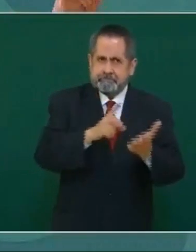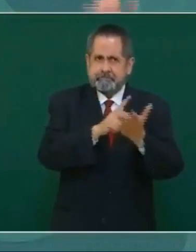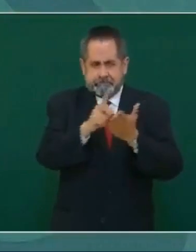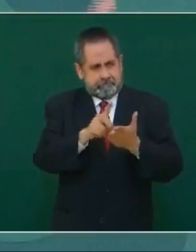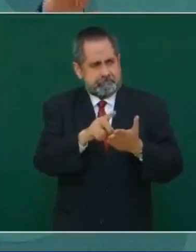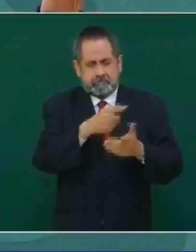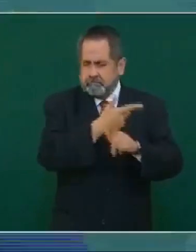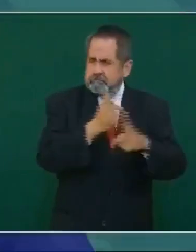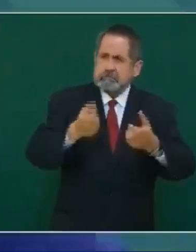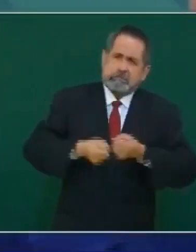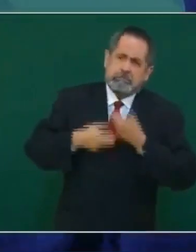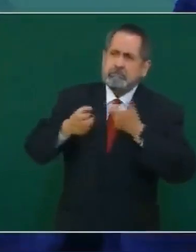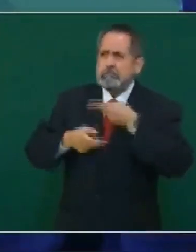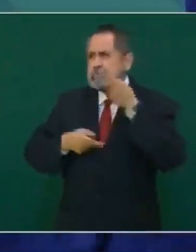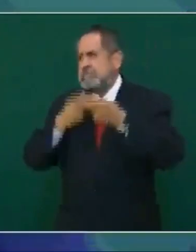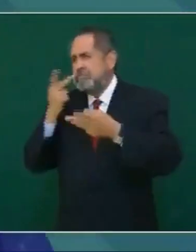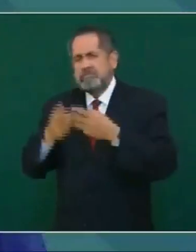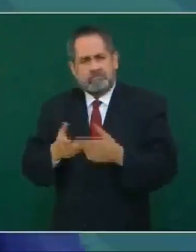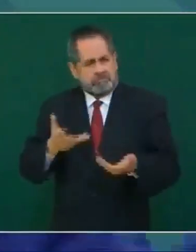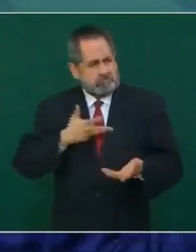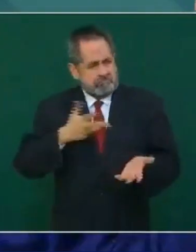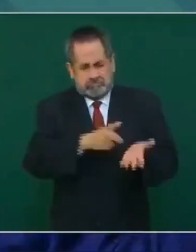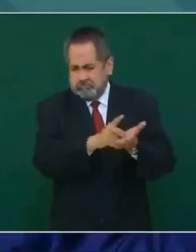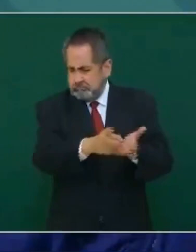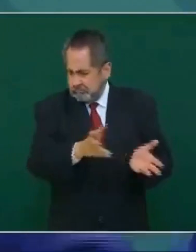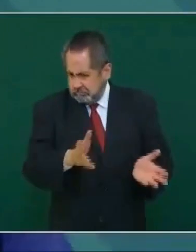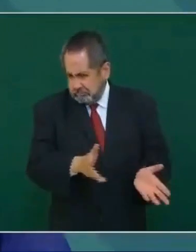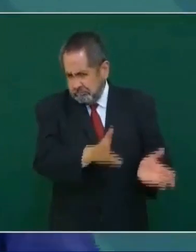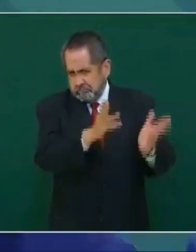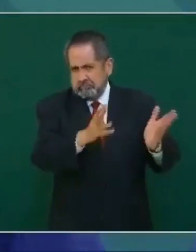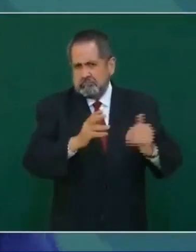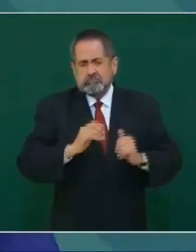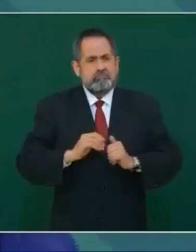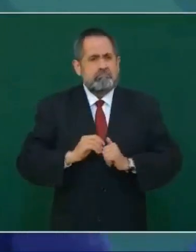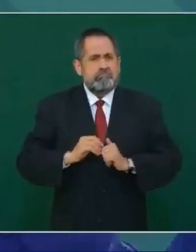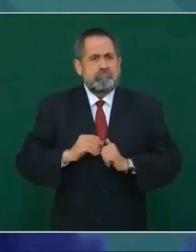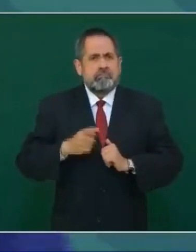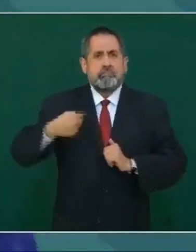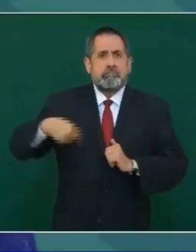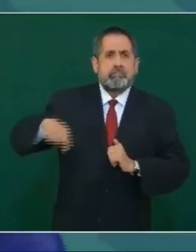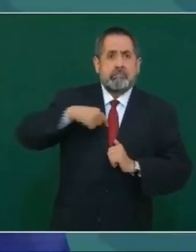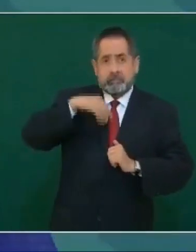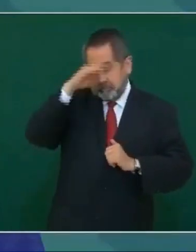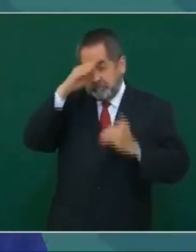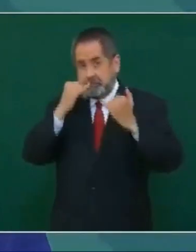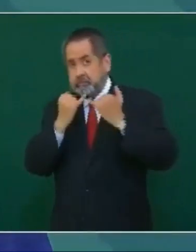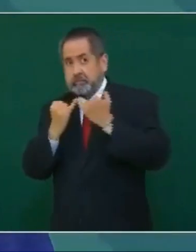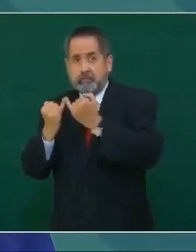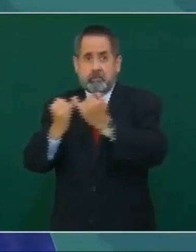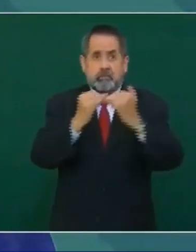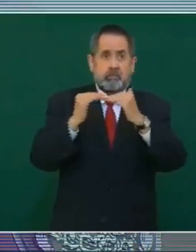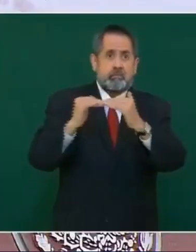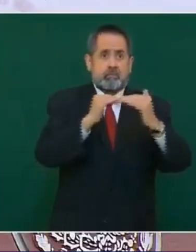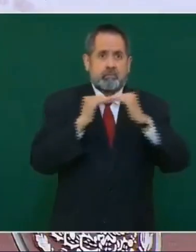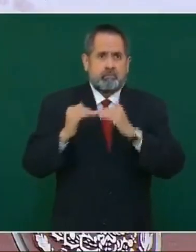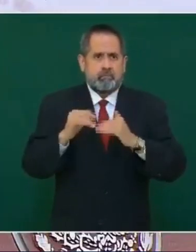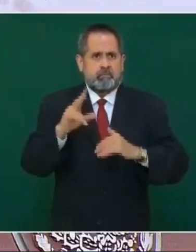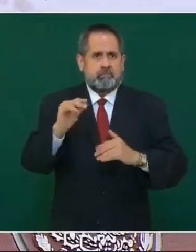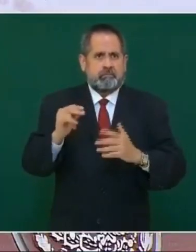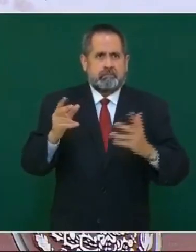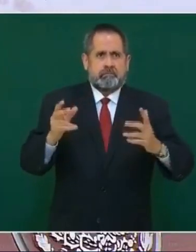derecho a manifestarse, a expresarse, y que no debemos pensar todos igual,